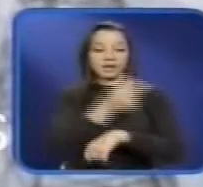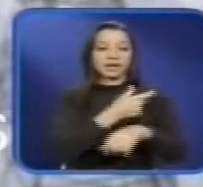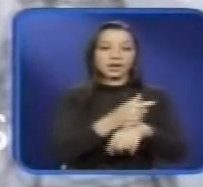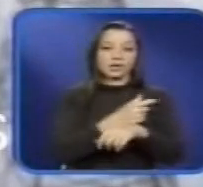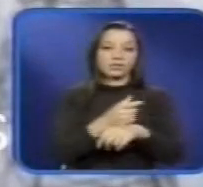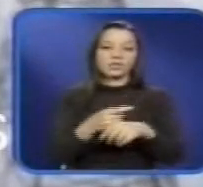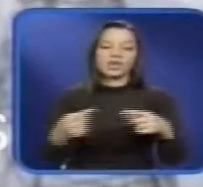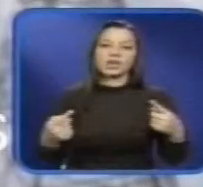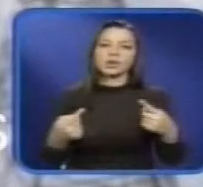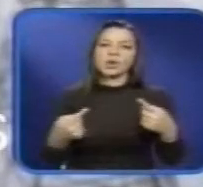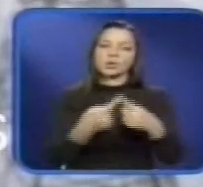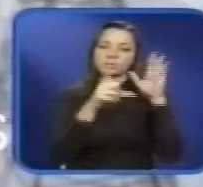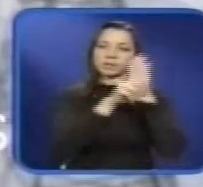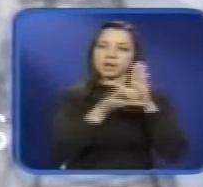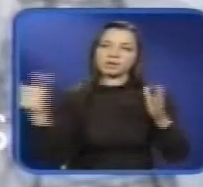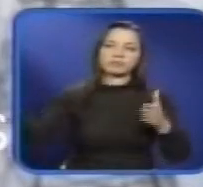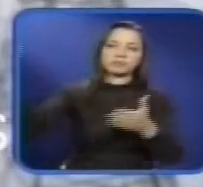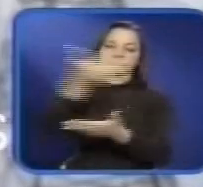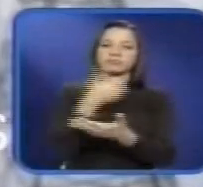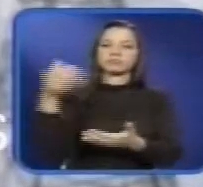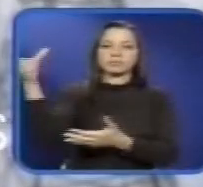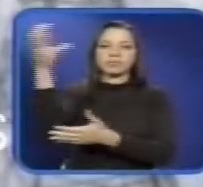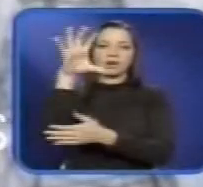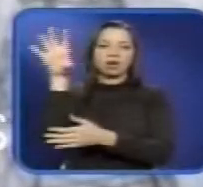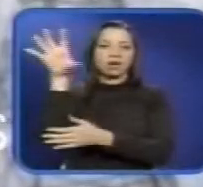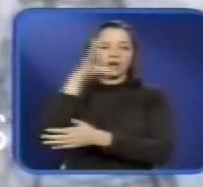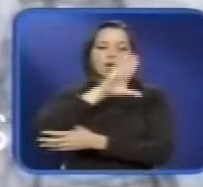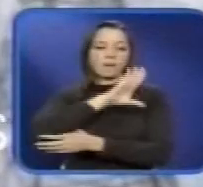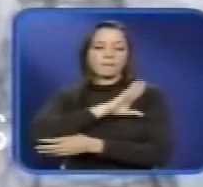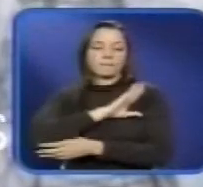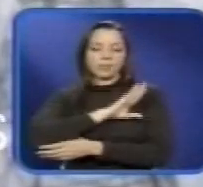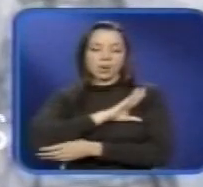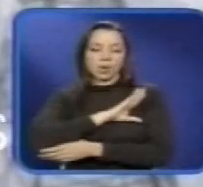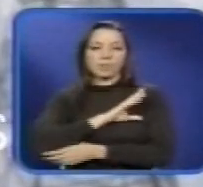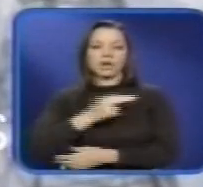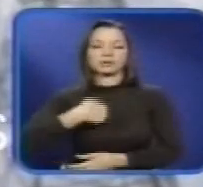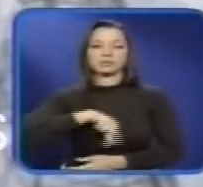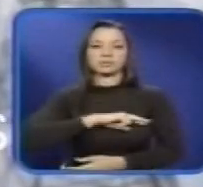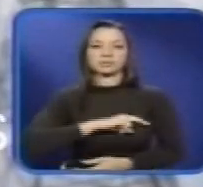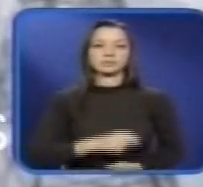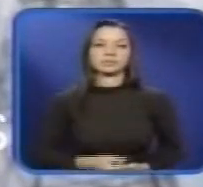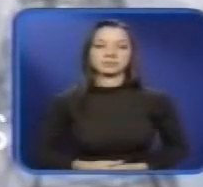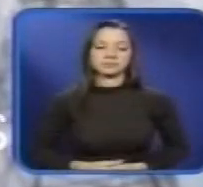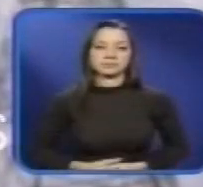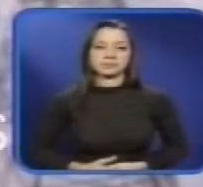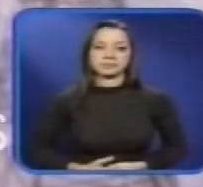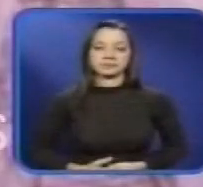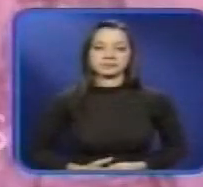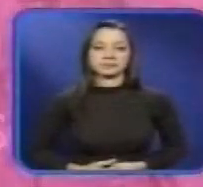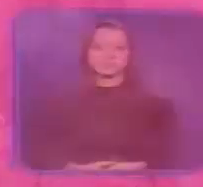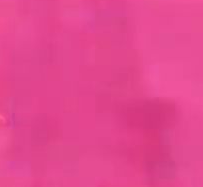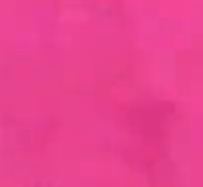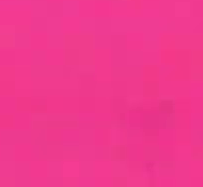de la medida arbitraria e ilegal con la cual el gobierno nacional se apropió de nuestras antenas